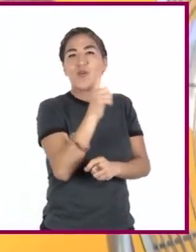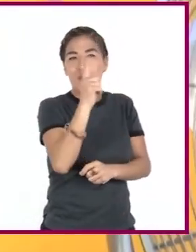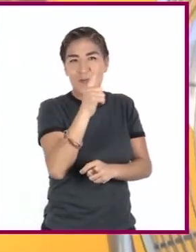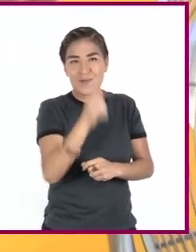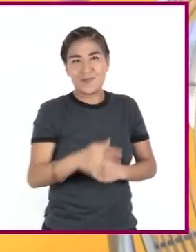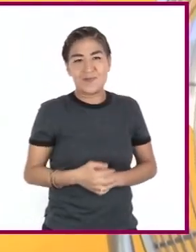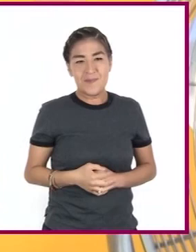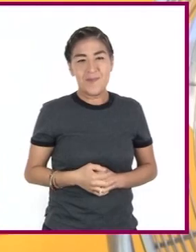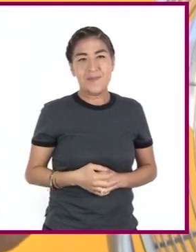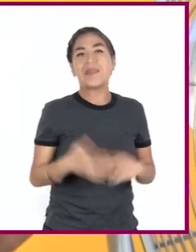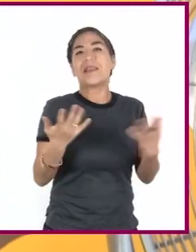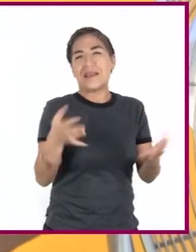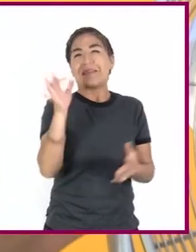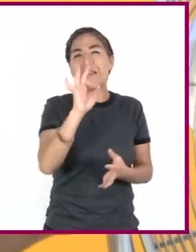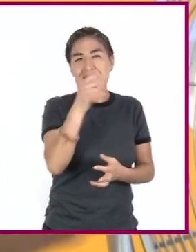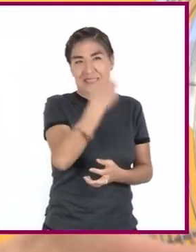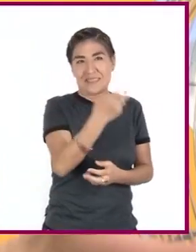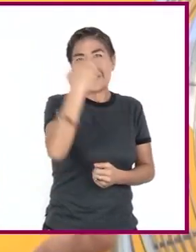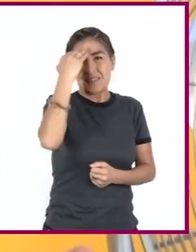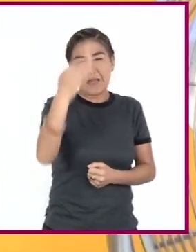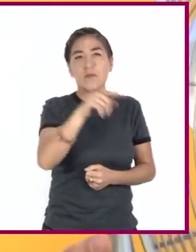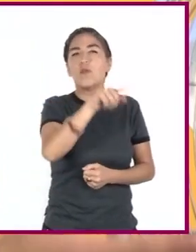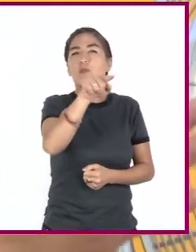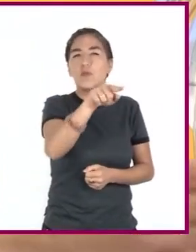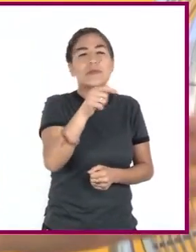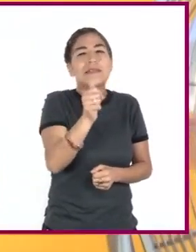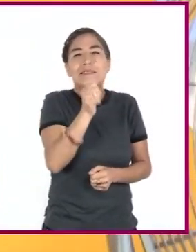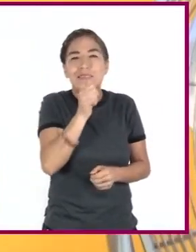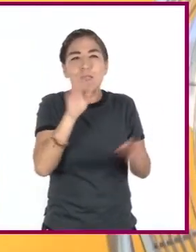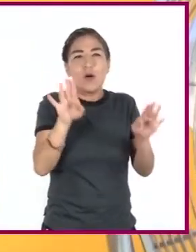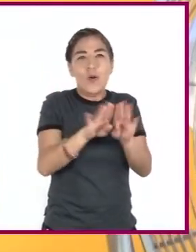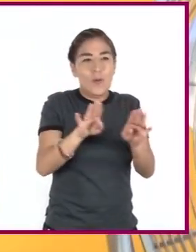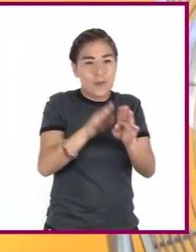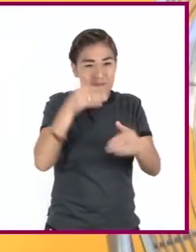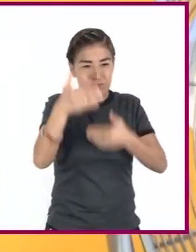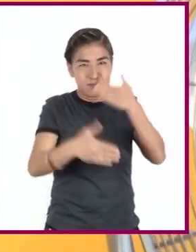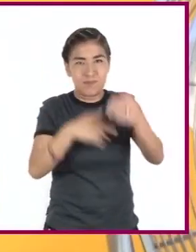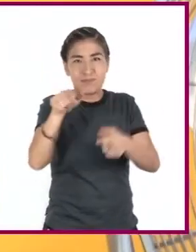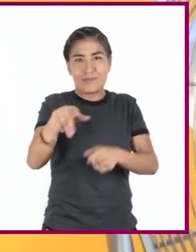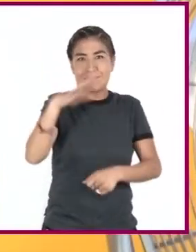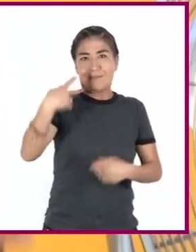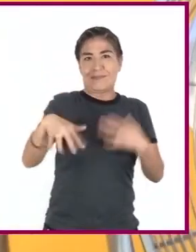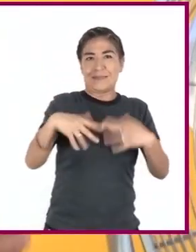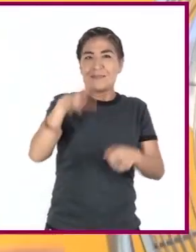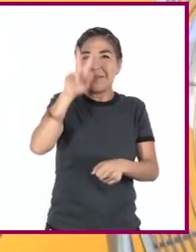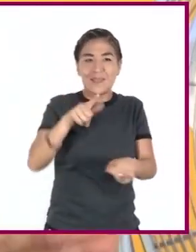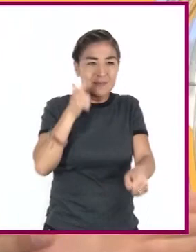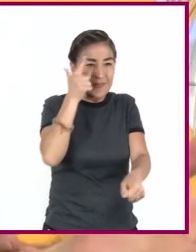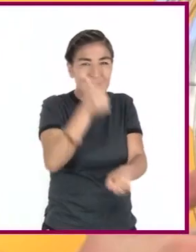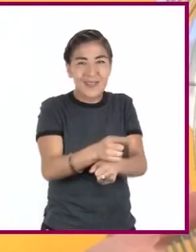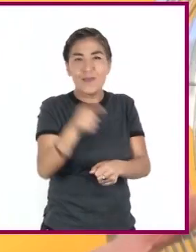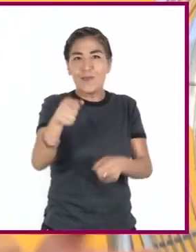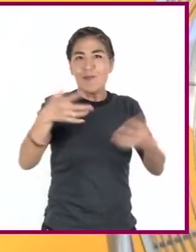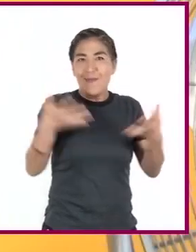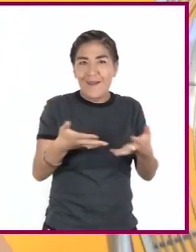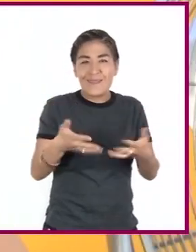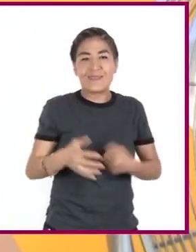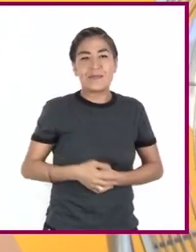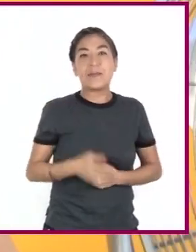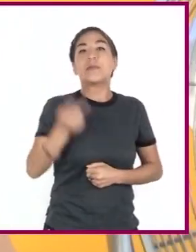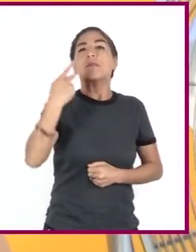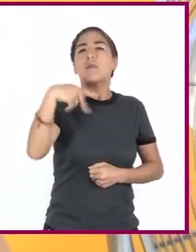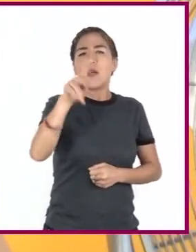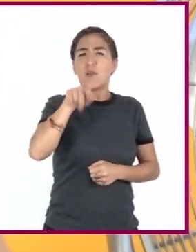Bueno, tal vez quizá en ese momento no estaba consciente del trascendental descubrimiento que acababa de realizar,